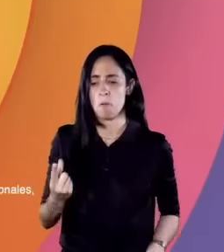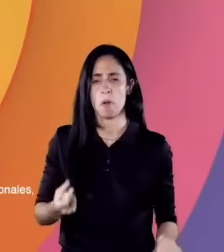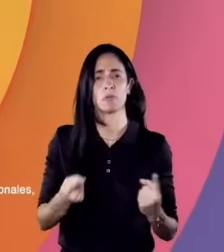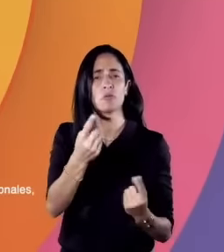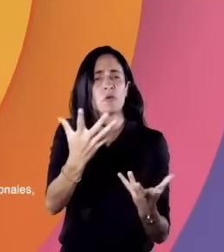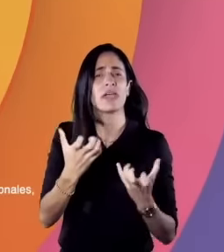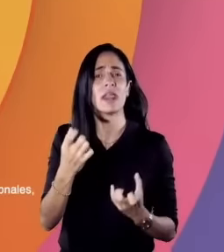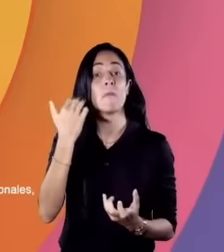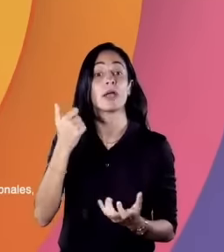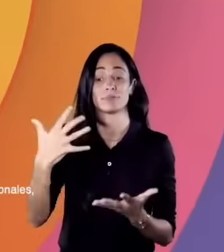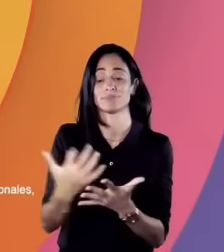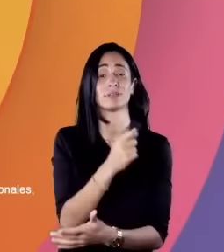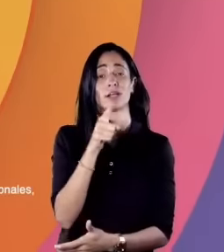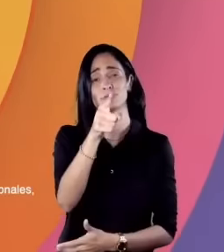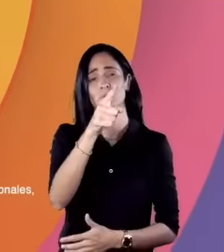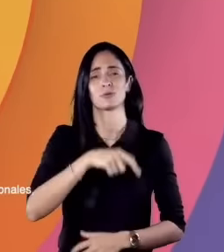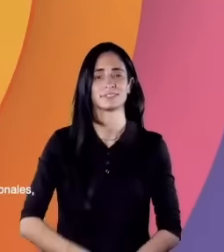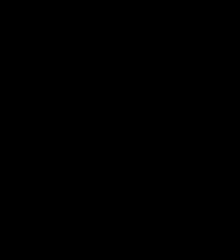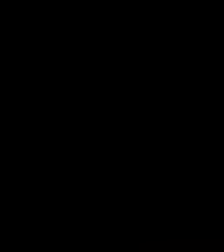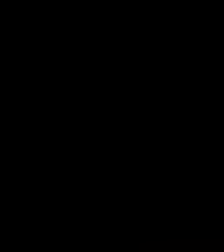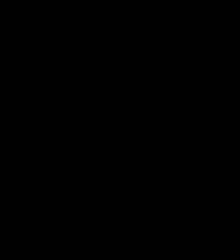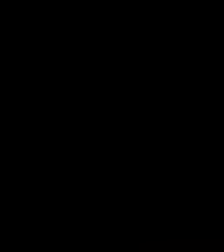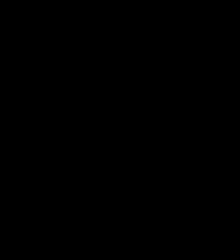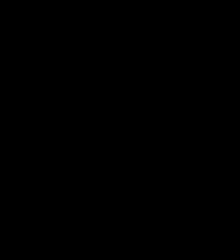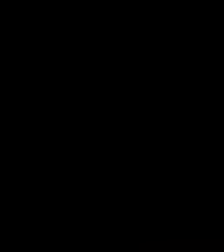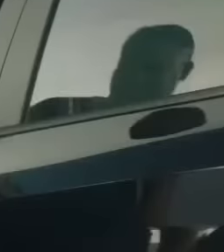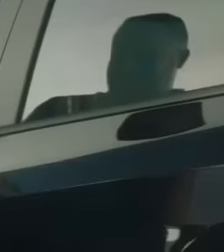que quieras, porque lo que quieras te lo dan los Pegas.